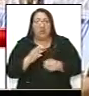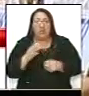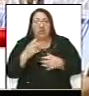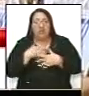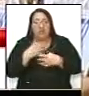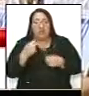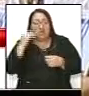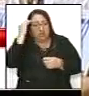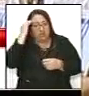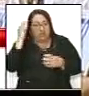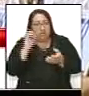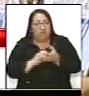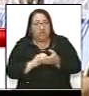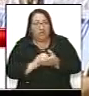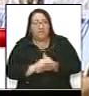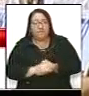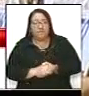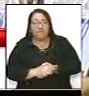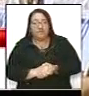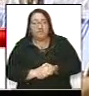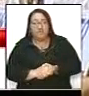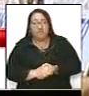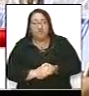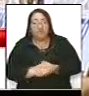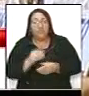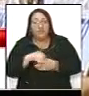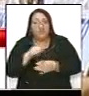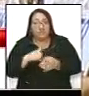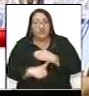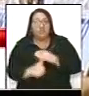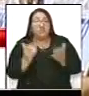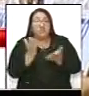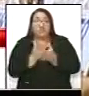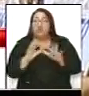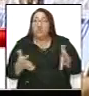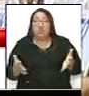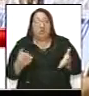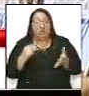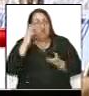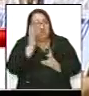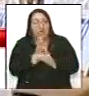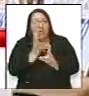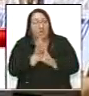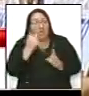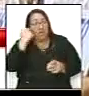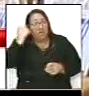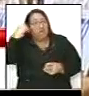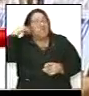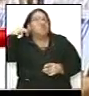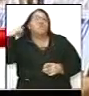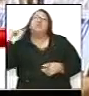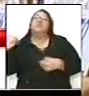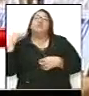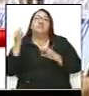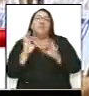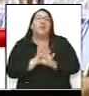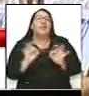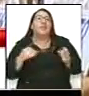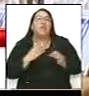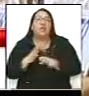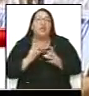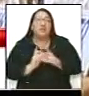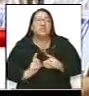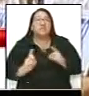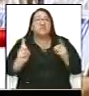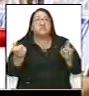salud mental. En este colegio no existe un psicólogo. Tienen el presupuesto, pero no hay que ir por la